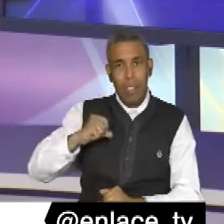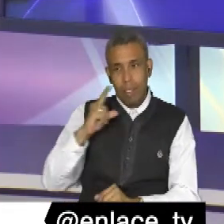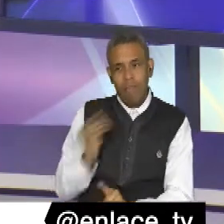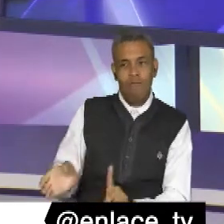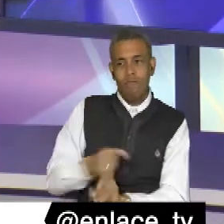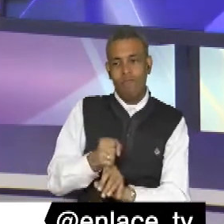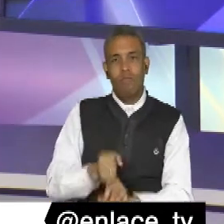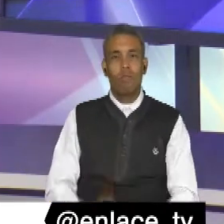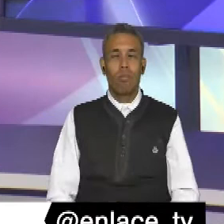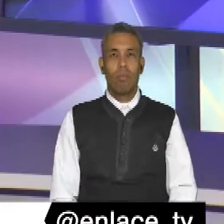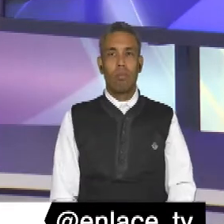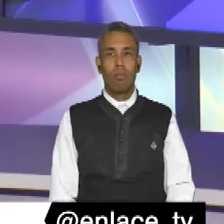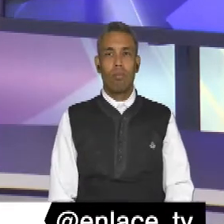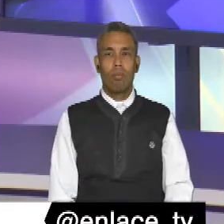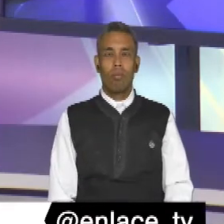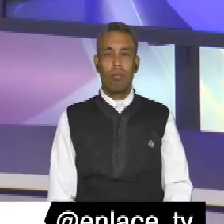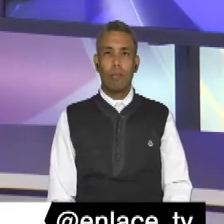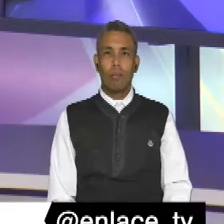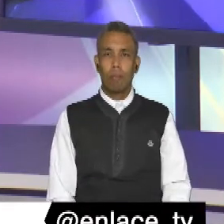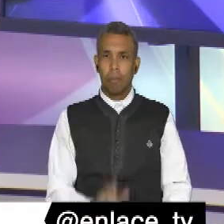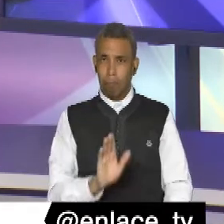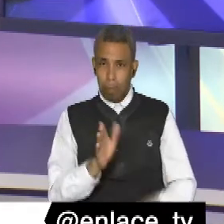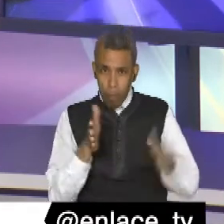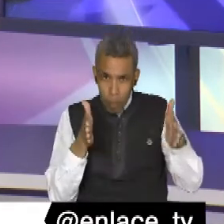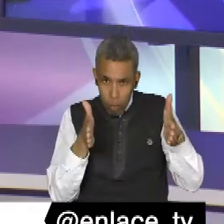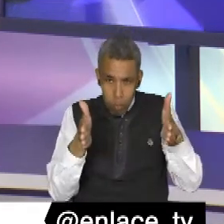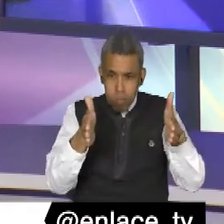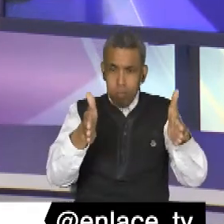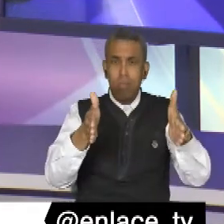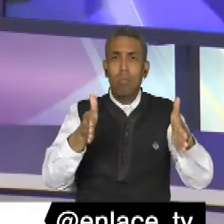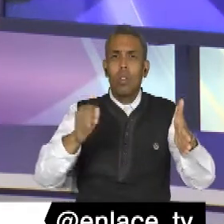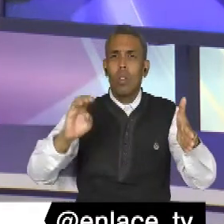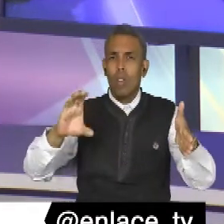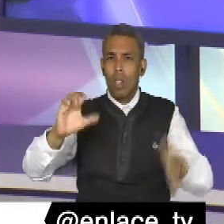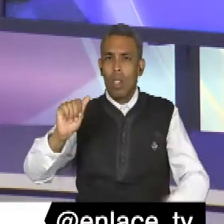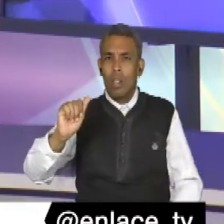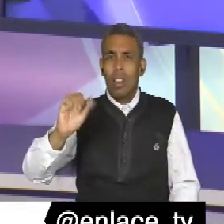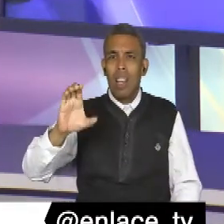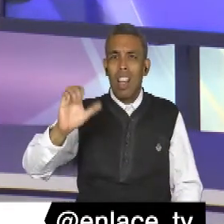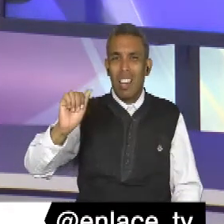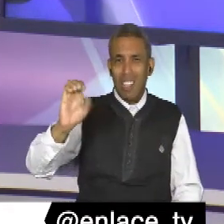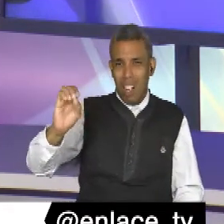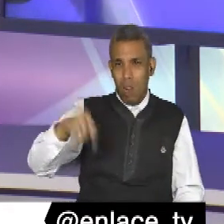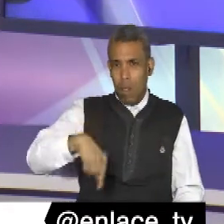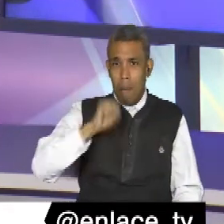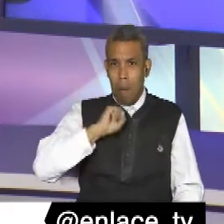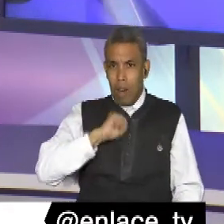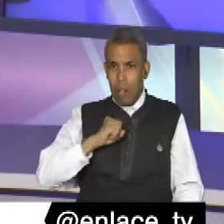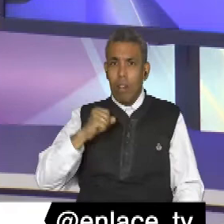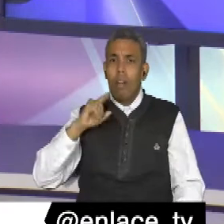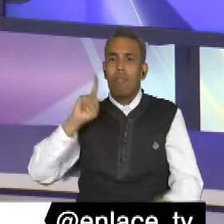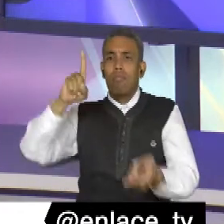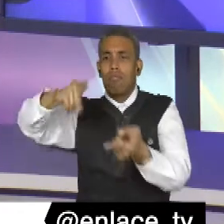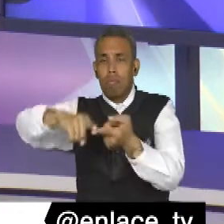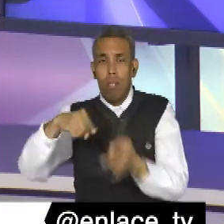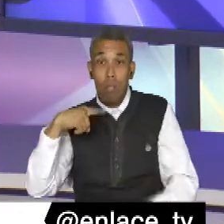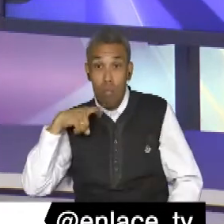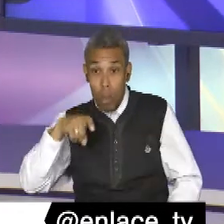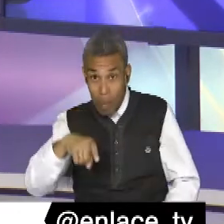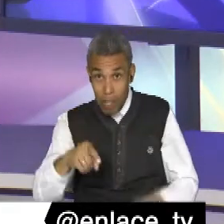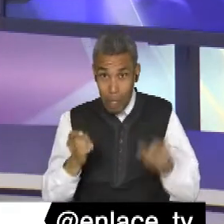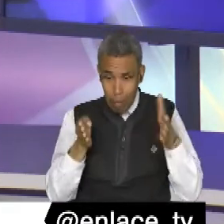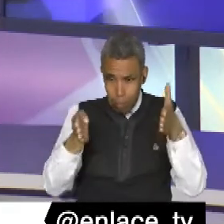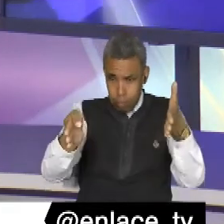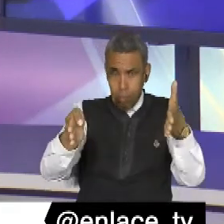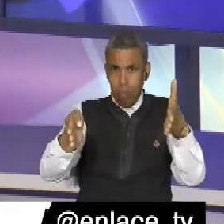proyecto Ruta del Cacao anunció que instalará un tercer peaje en la vía que conduce a las ciudades de Bucaramanga. Así fue dado a conocer en el